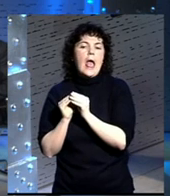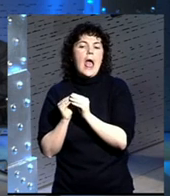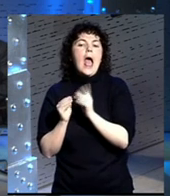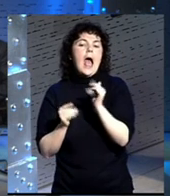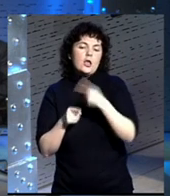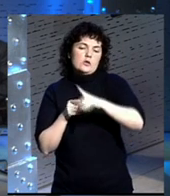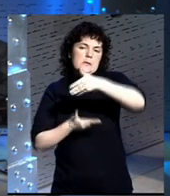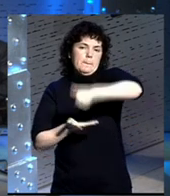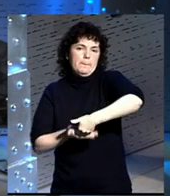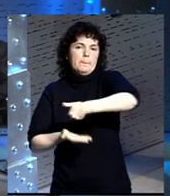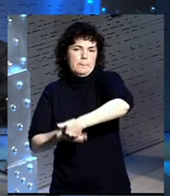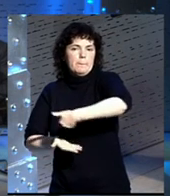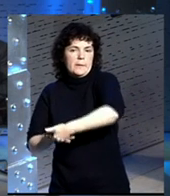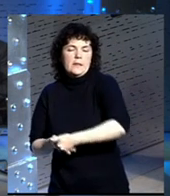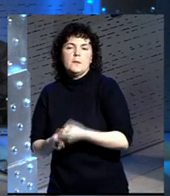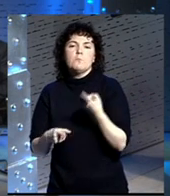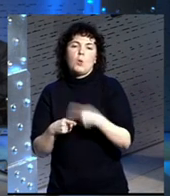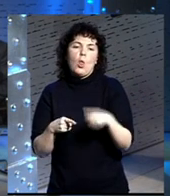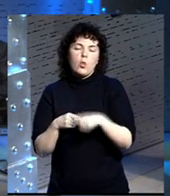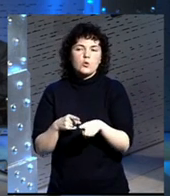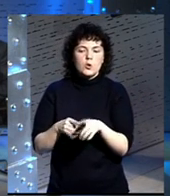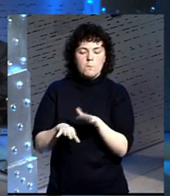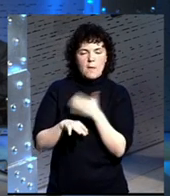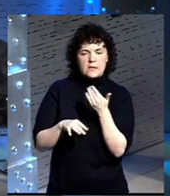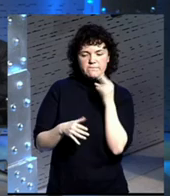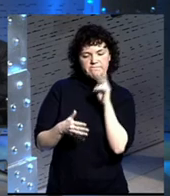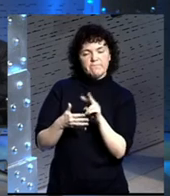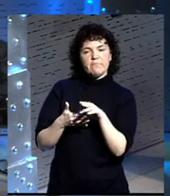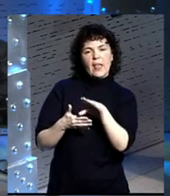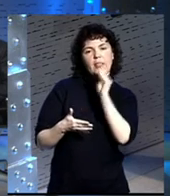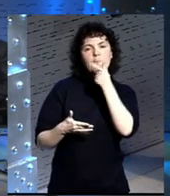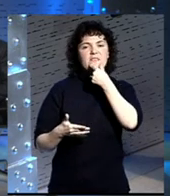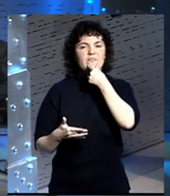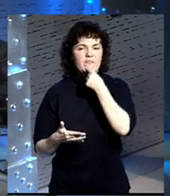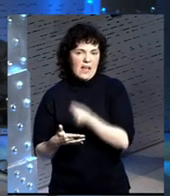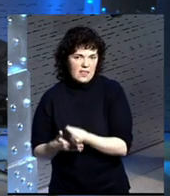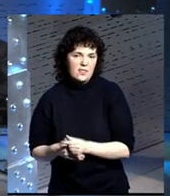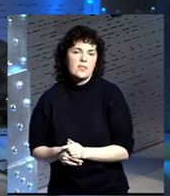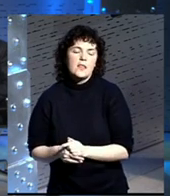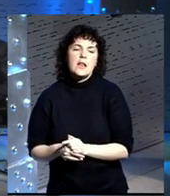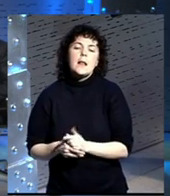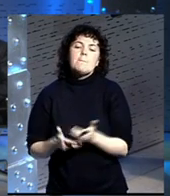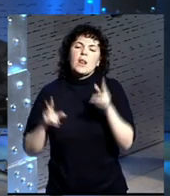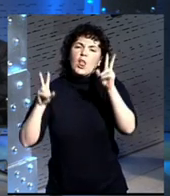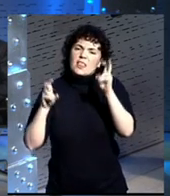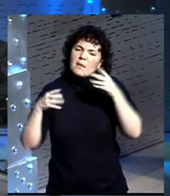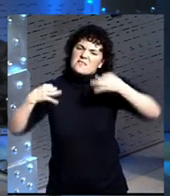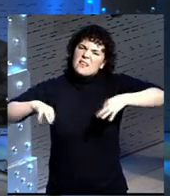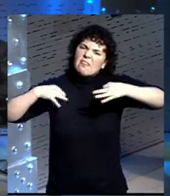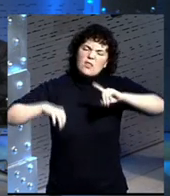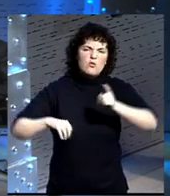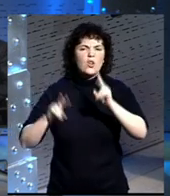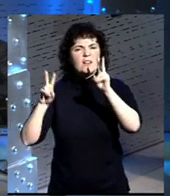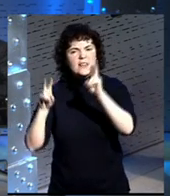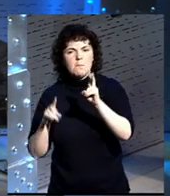de productos más entendibles, más comprensibles. Pero yo no diría tanto que es una cuestión de sencillez, es una